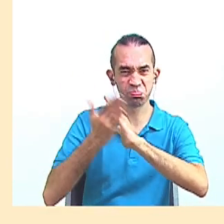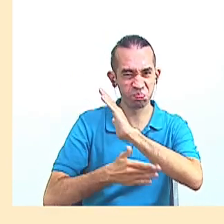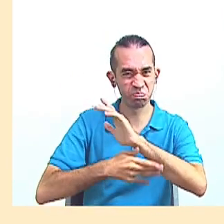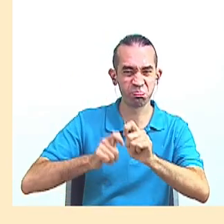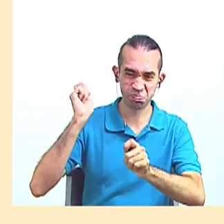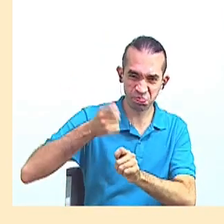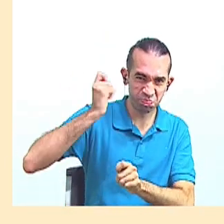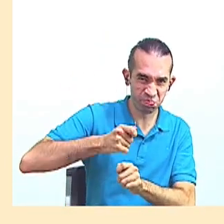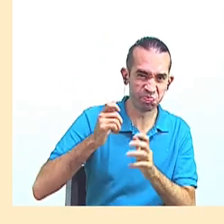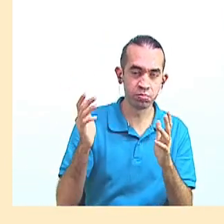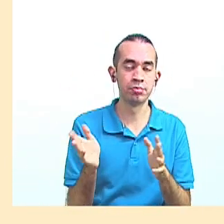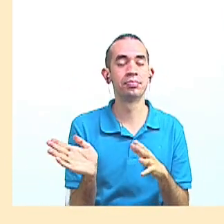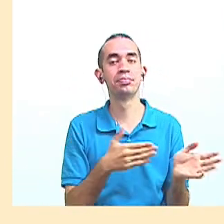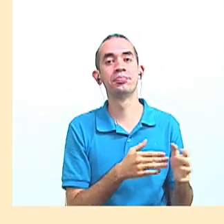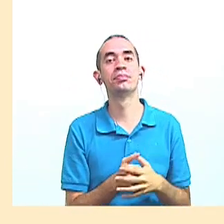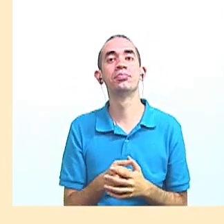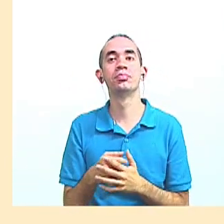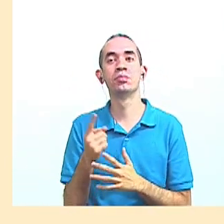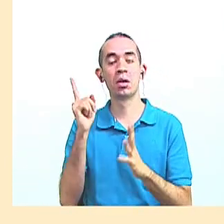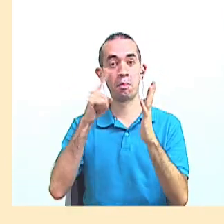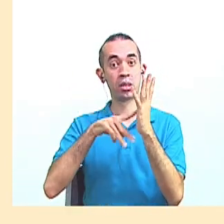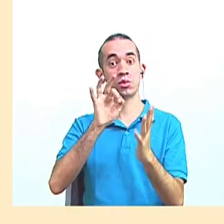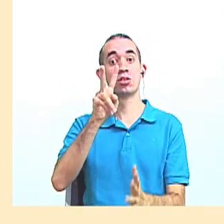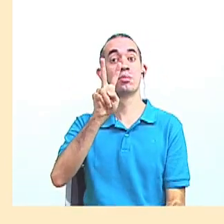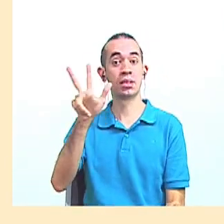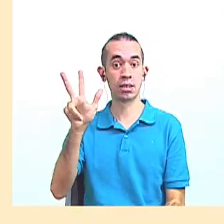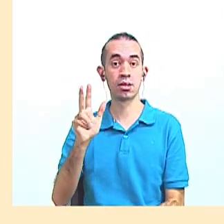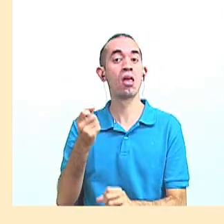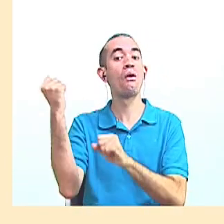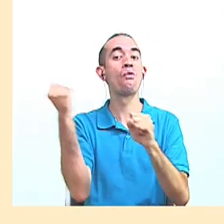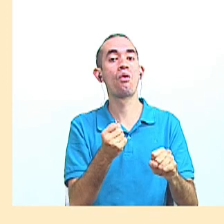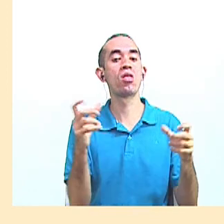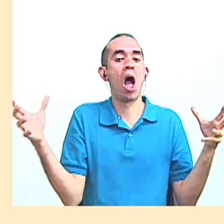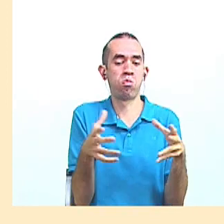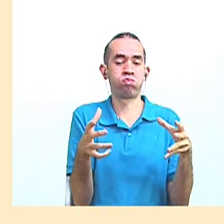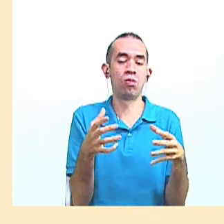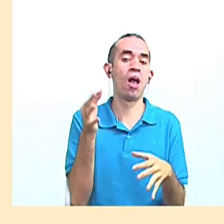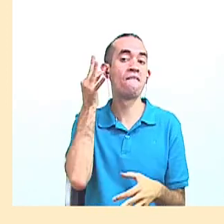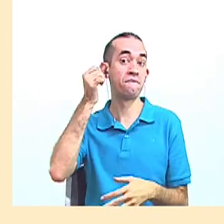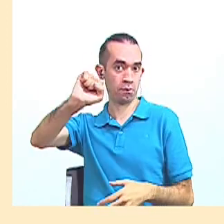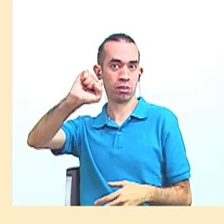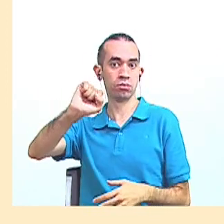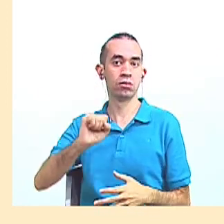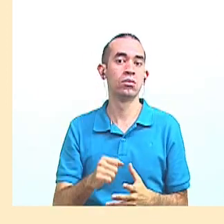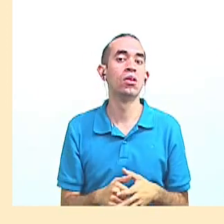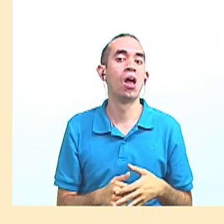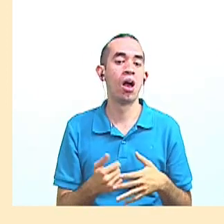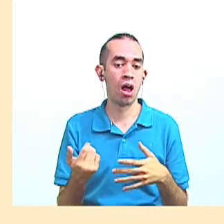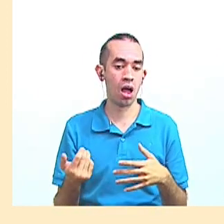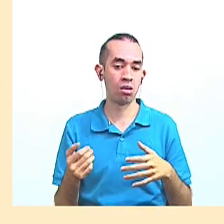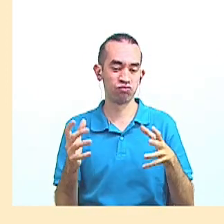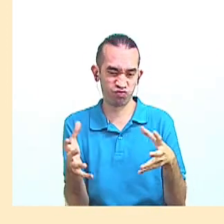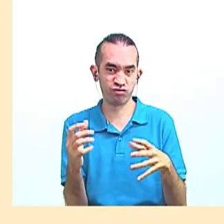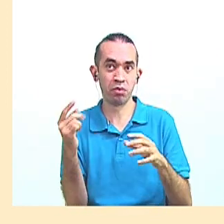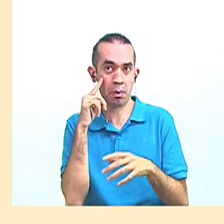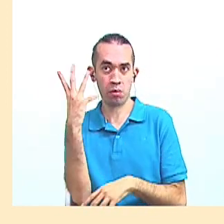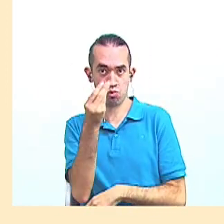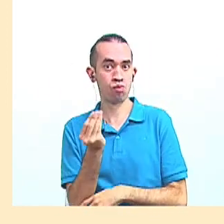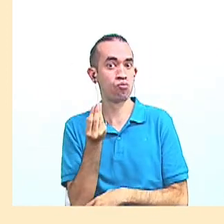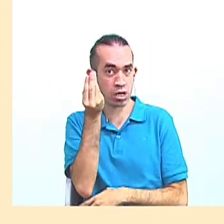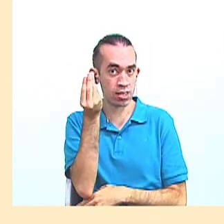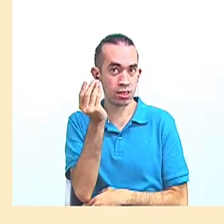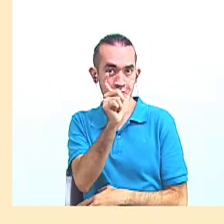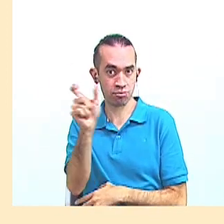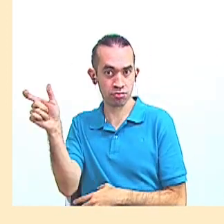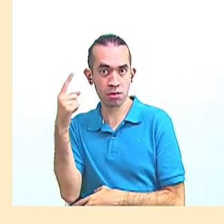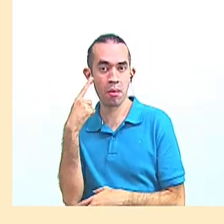Feminista, que por supuesto daría posibilidad a las mujeres de ir ascendiendo de manera